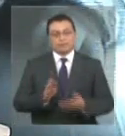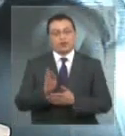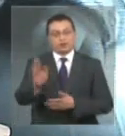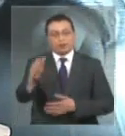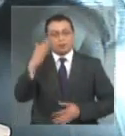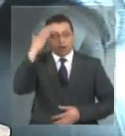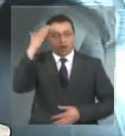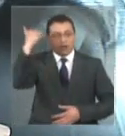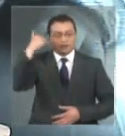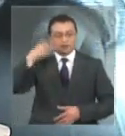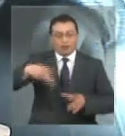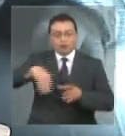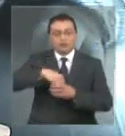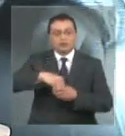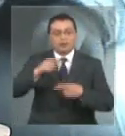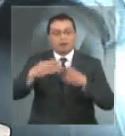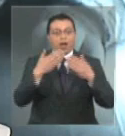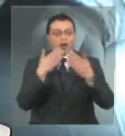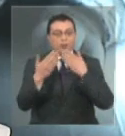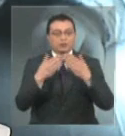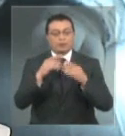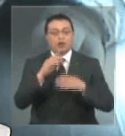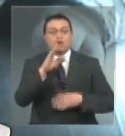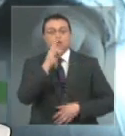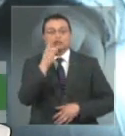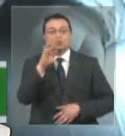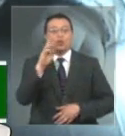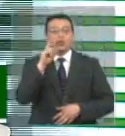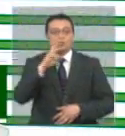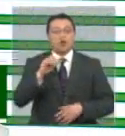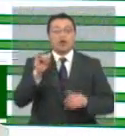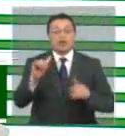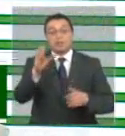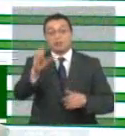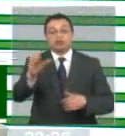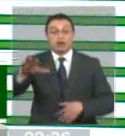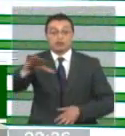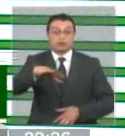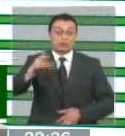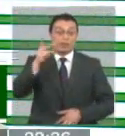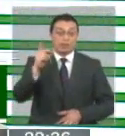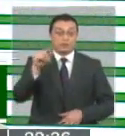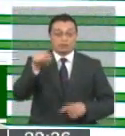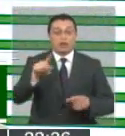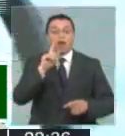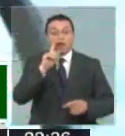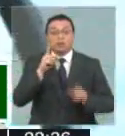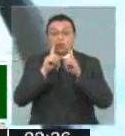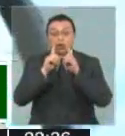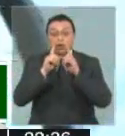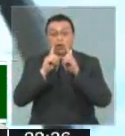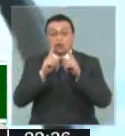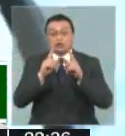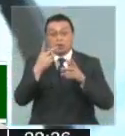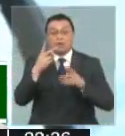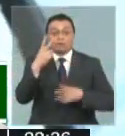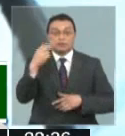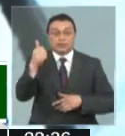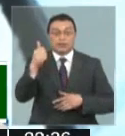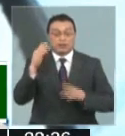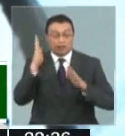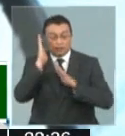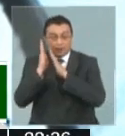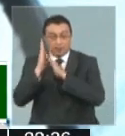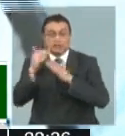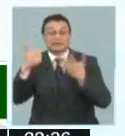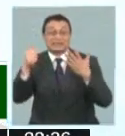Continuamos en Conciencia Inclusiva conversando sobre turismo y personas en situación de discapacidad. Hay un hotel, fíjense, que tiene 26 habitaciones,